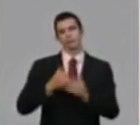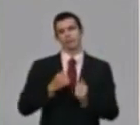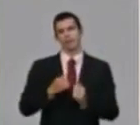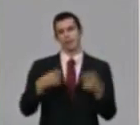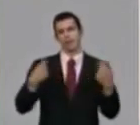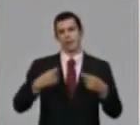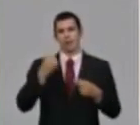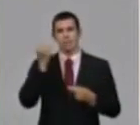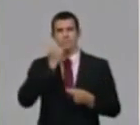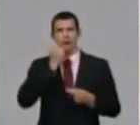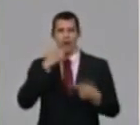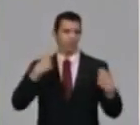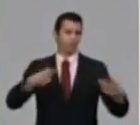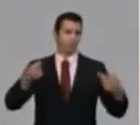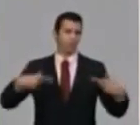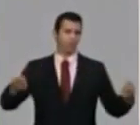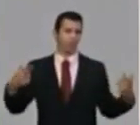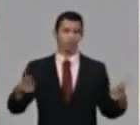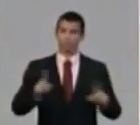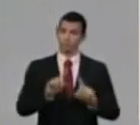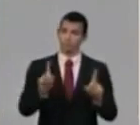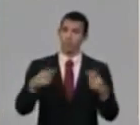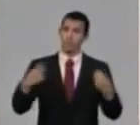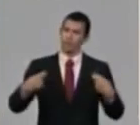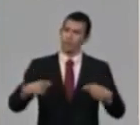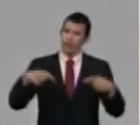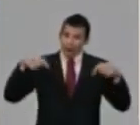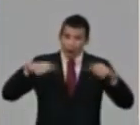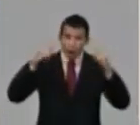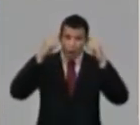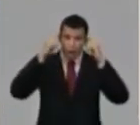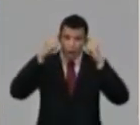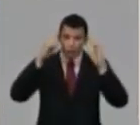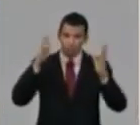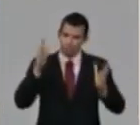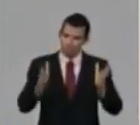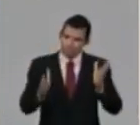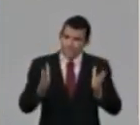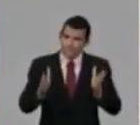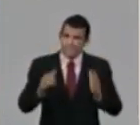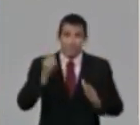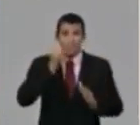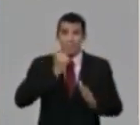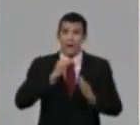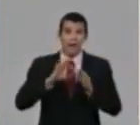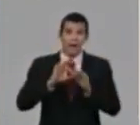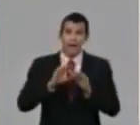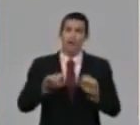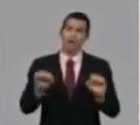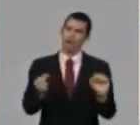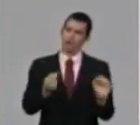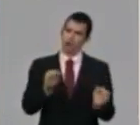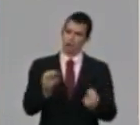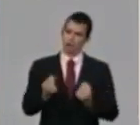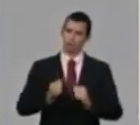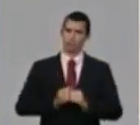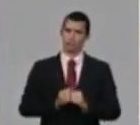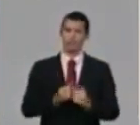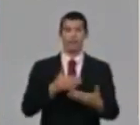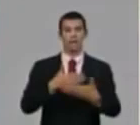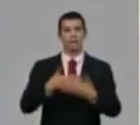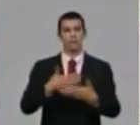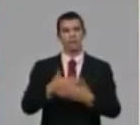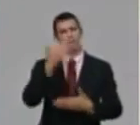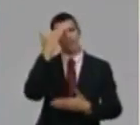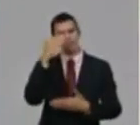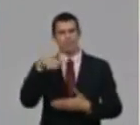que sean imprescindibles, que haya un criterio de ahorro, aun cuando sea con sus recursos. ¿Por qué? Porque ellos son quienes generan las ganancias, las riquezas que se